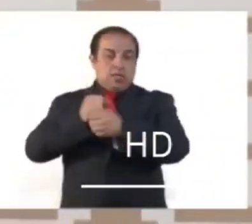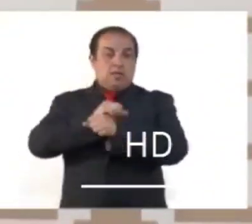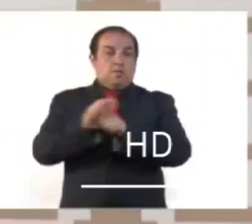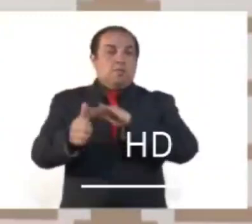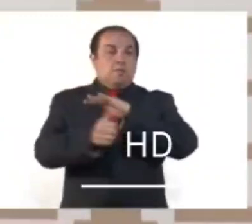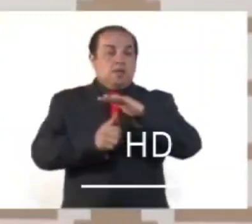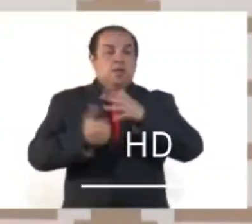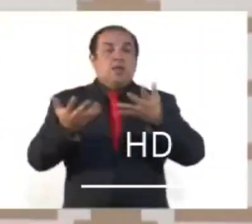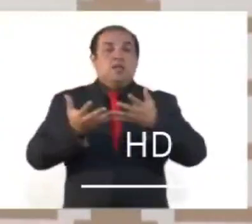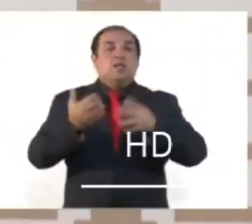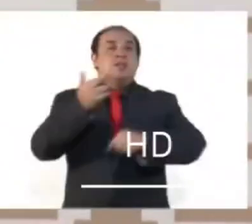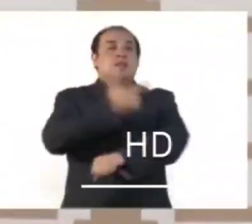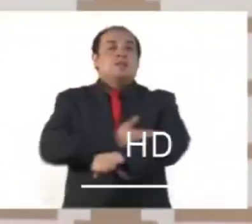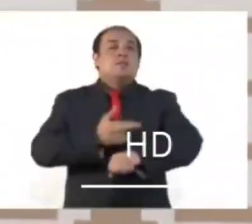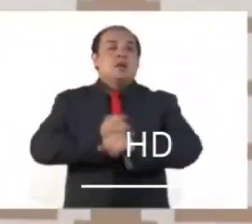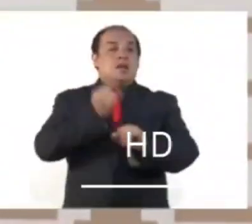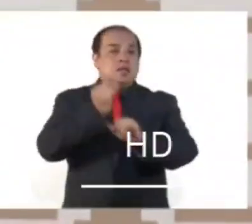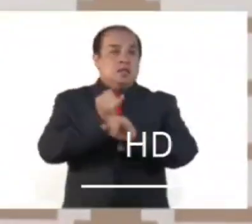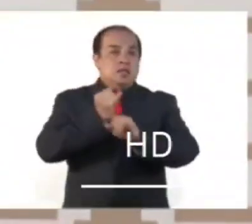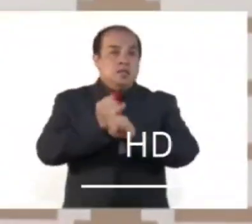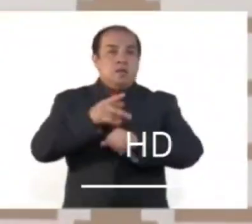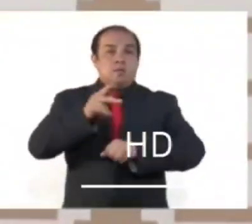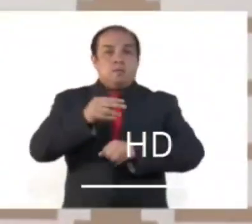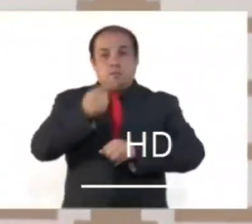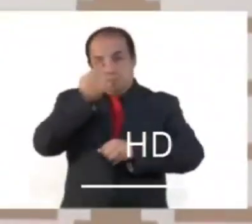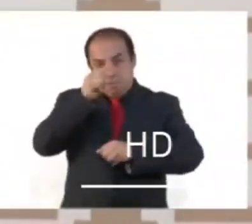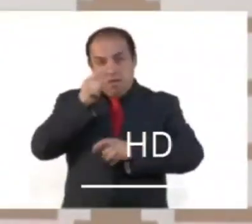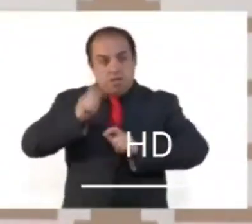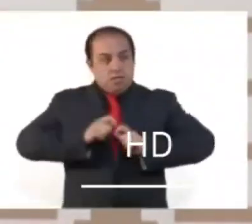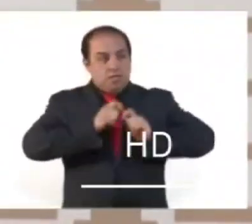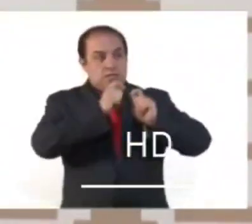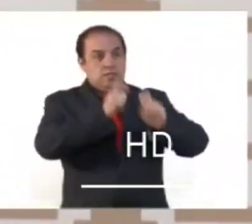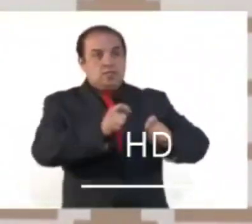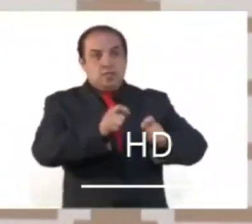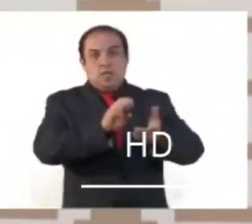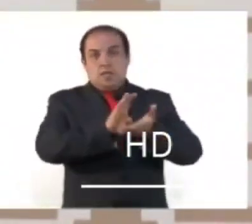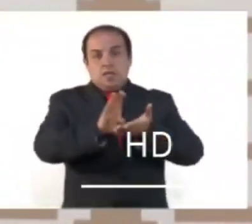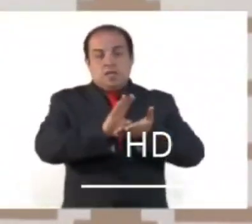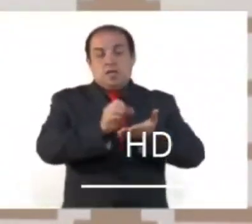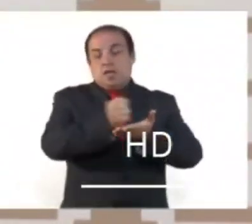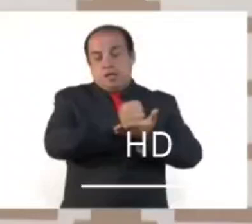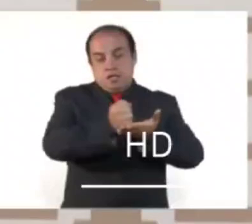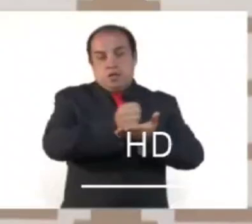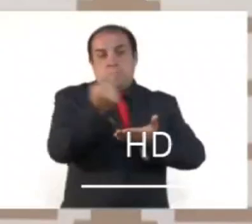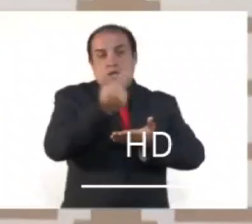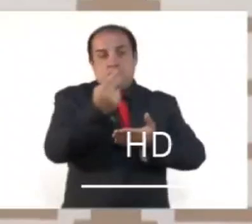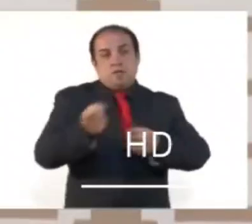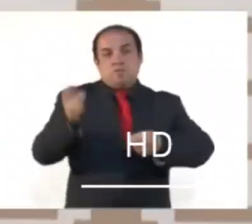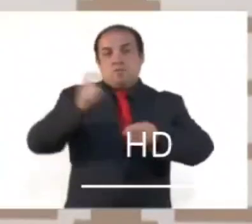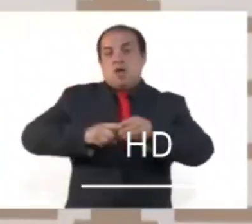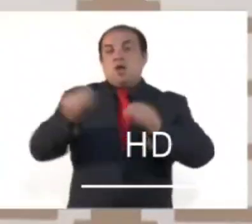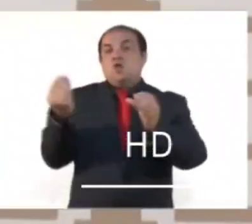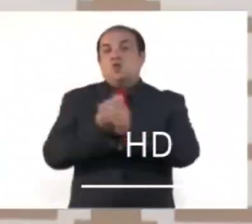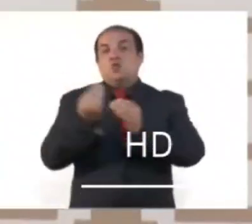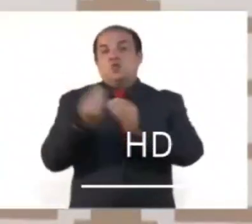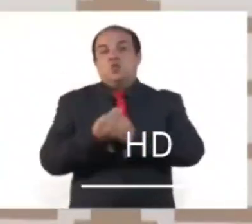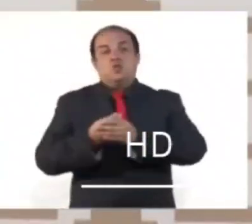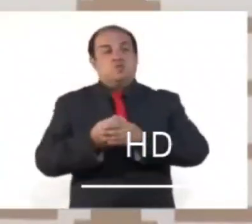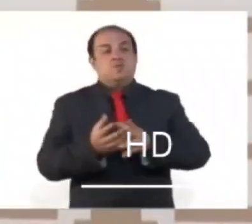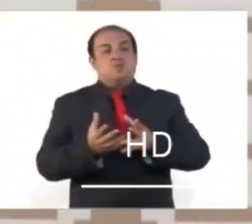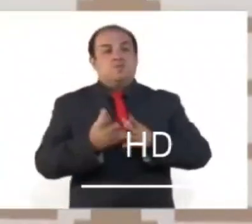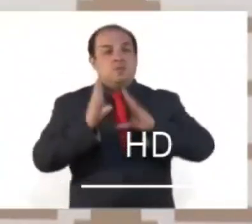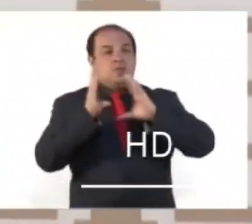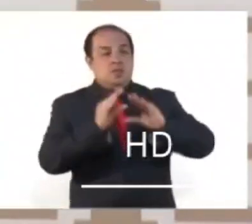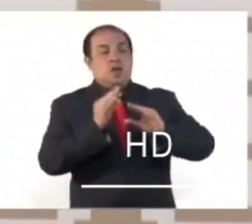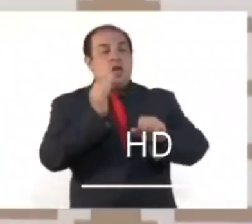obtengan y sean sujetos de estos créditos, necesariamente deben tomar algún curso de capacitación. Hasta este momento se